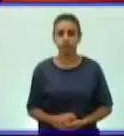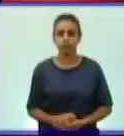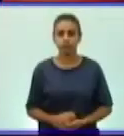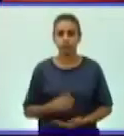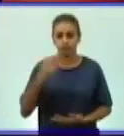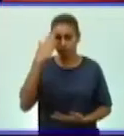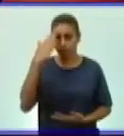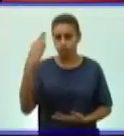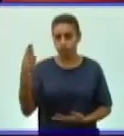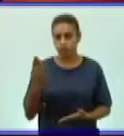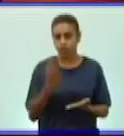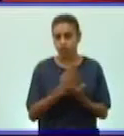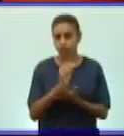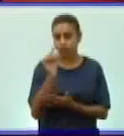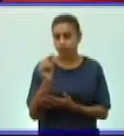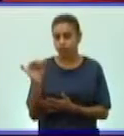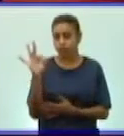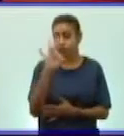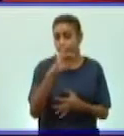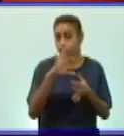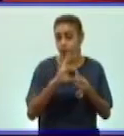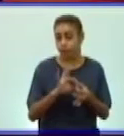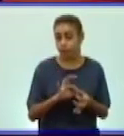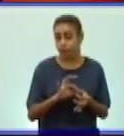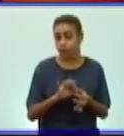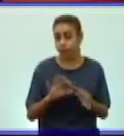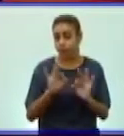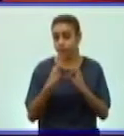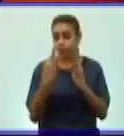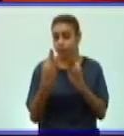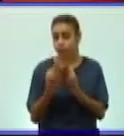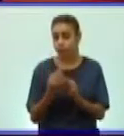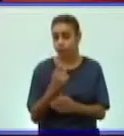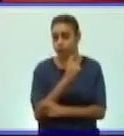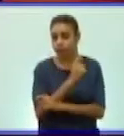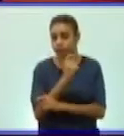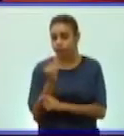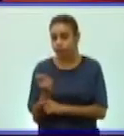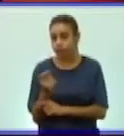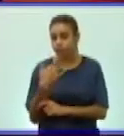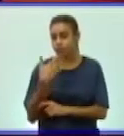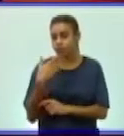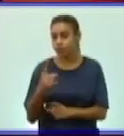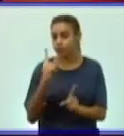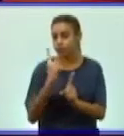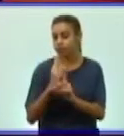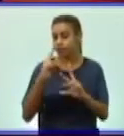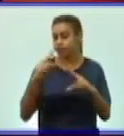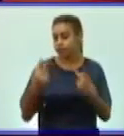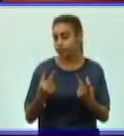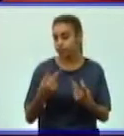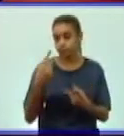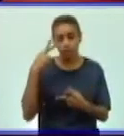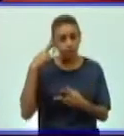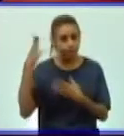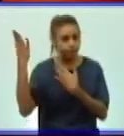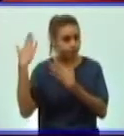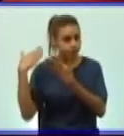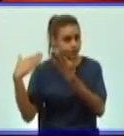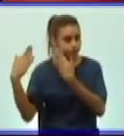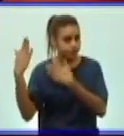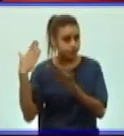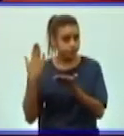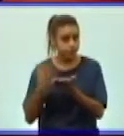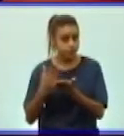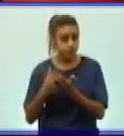Saludos estudiantes de octavo grado, familia y profesores. Qué bueno que nos volvemos a encontrar. Recordarán ustedes que en el encuentro anterior estuvimos conversando